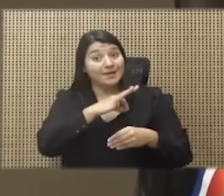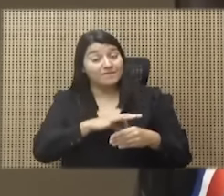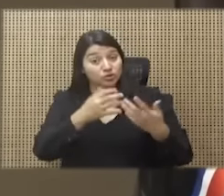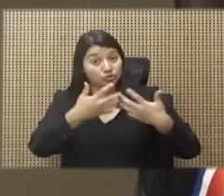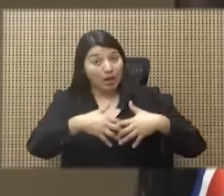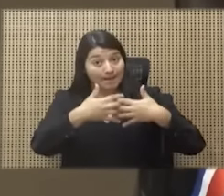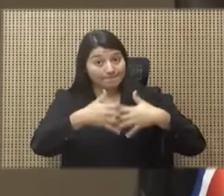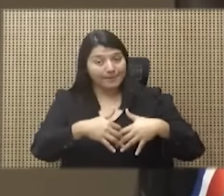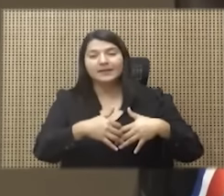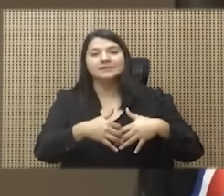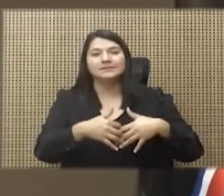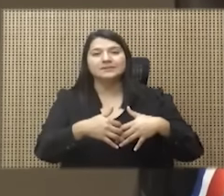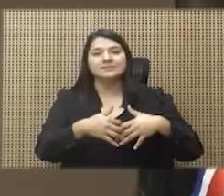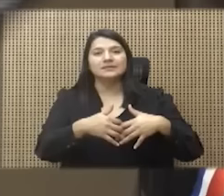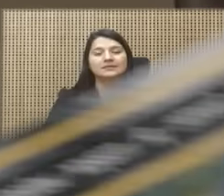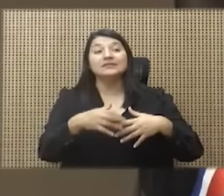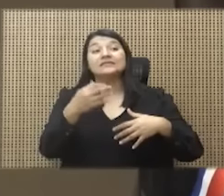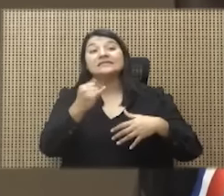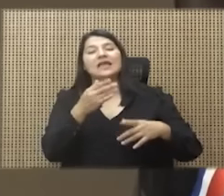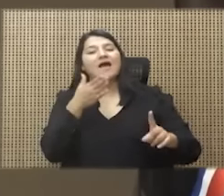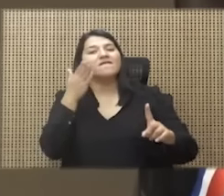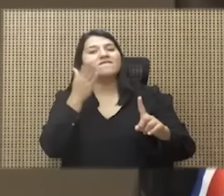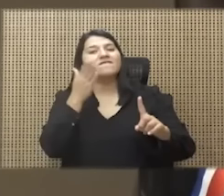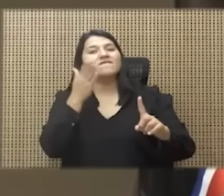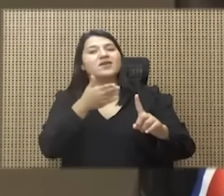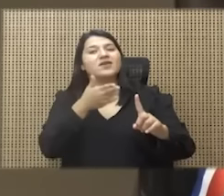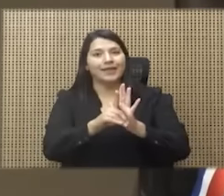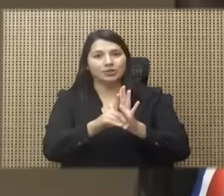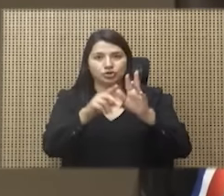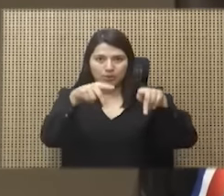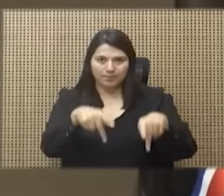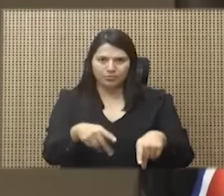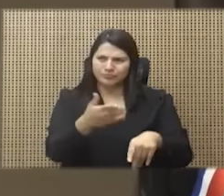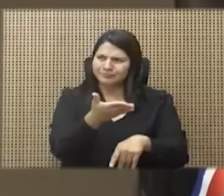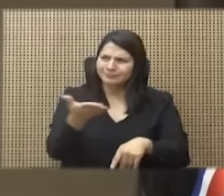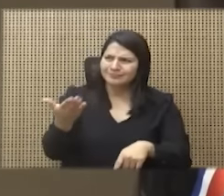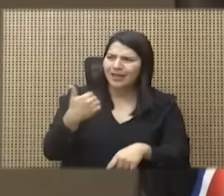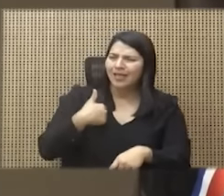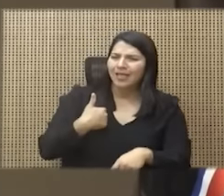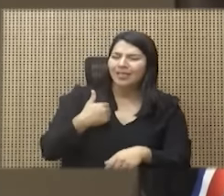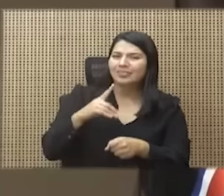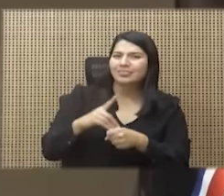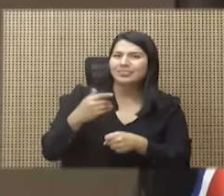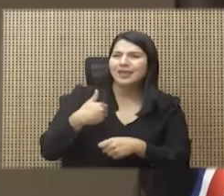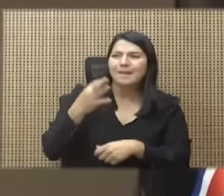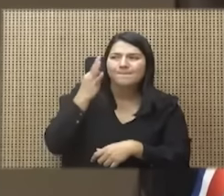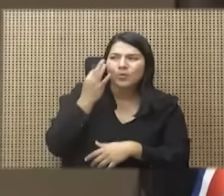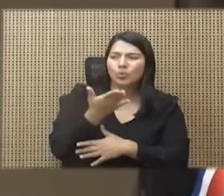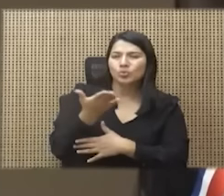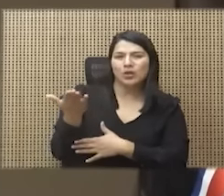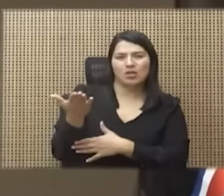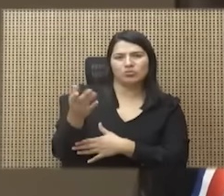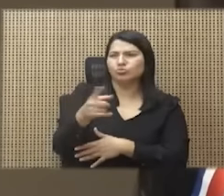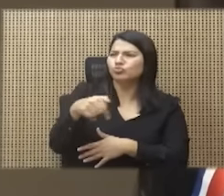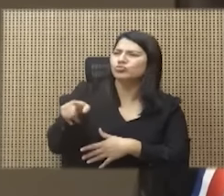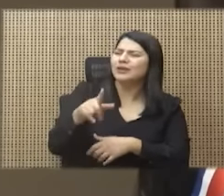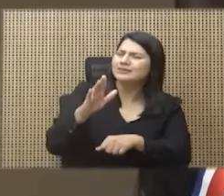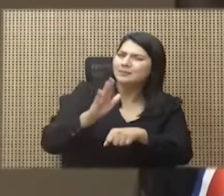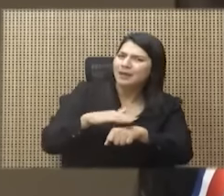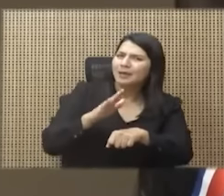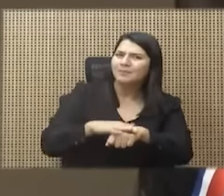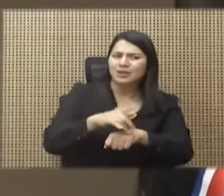los derechos de cualquier persona. Señores diputados, señoras diputadas, dejen que nuestra fuerza laboral